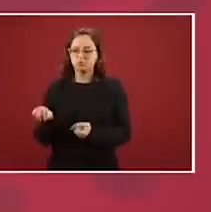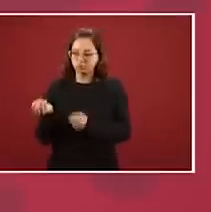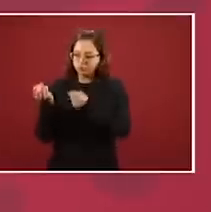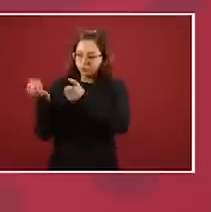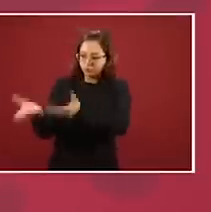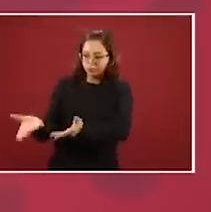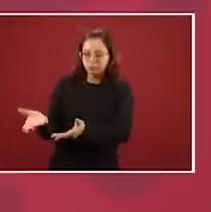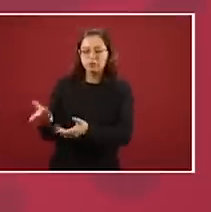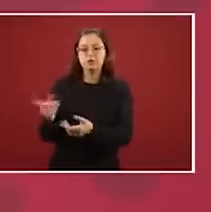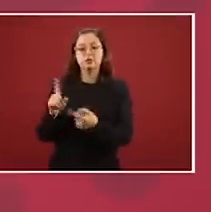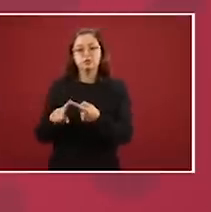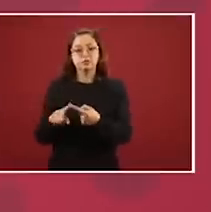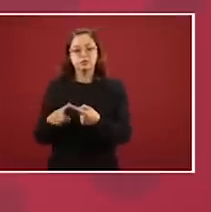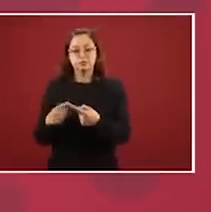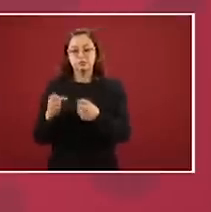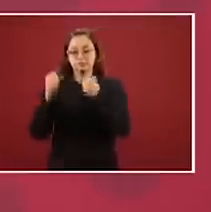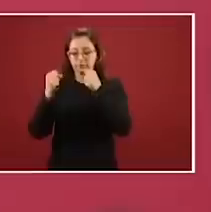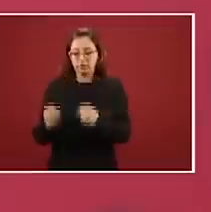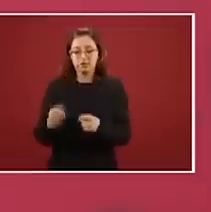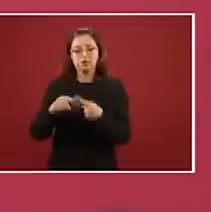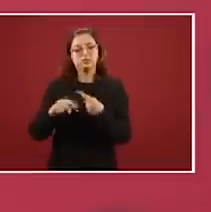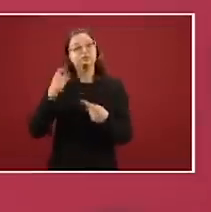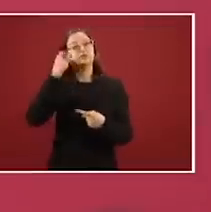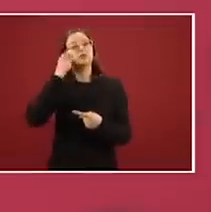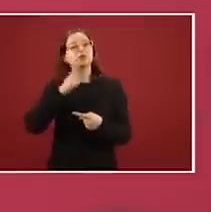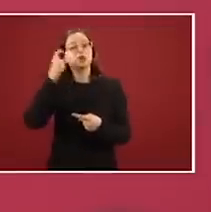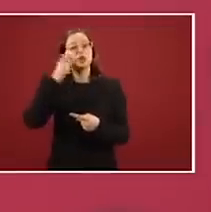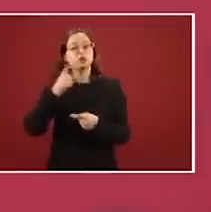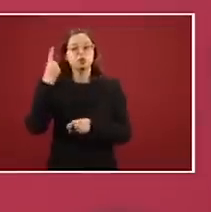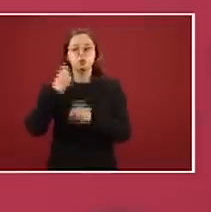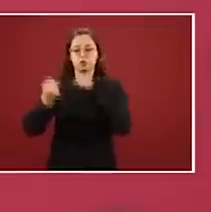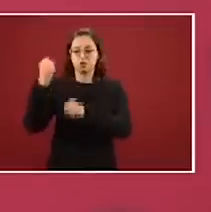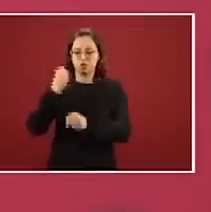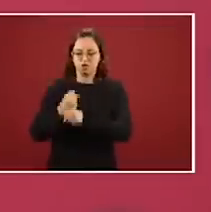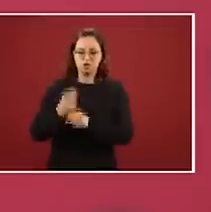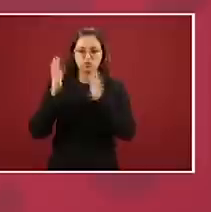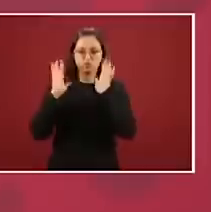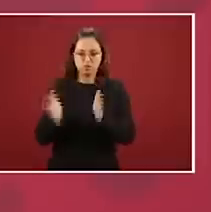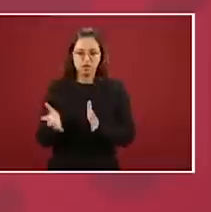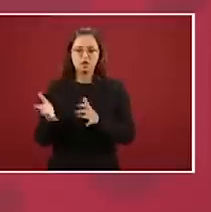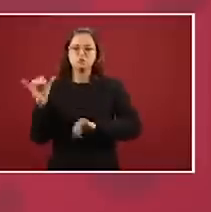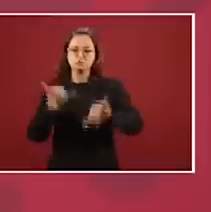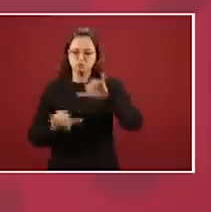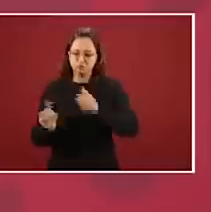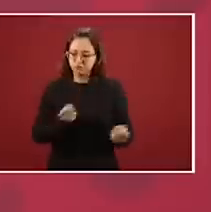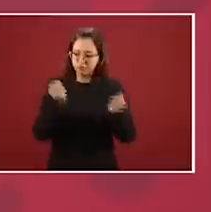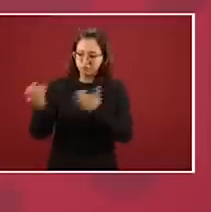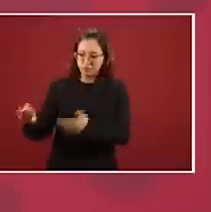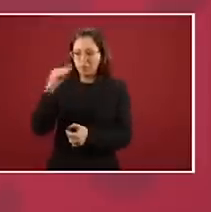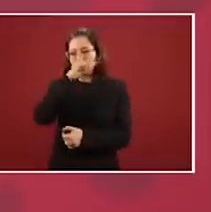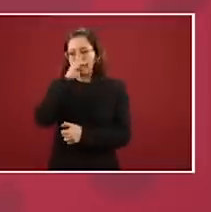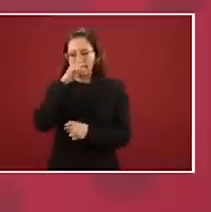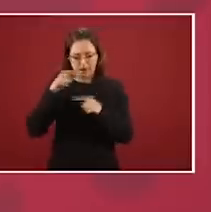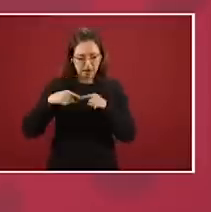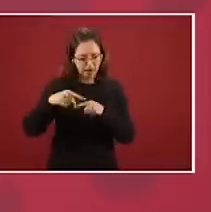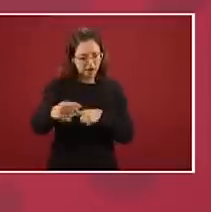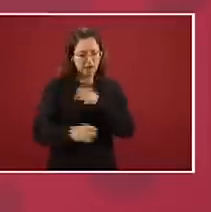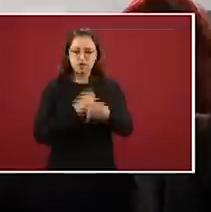vamos a garantizar. En el caso de Guerrero, ya se entregó el año pasado el fertilizante gratuito. Este año lo